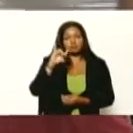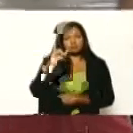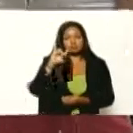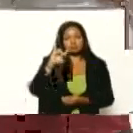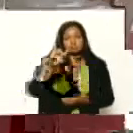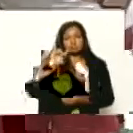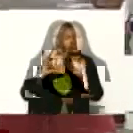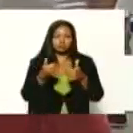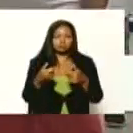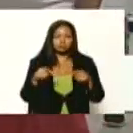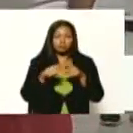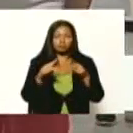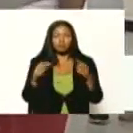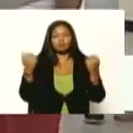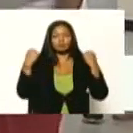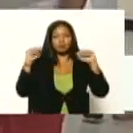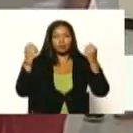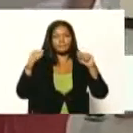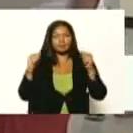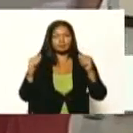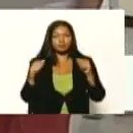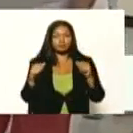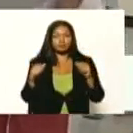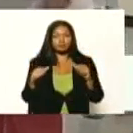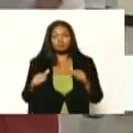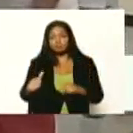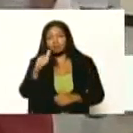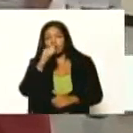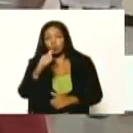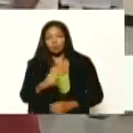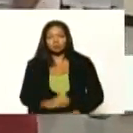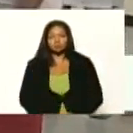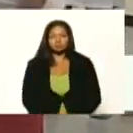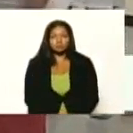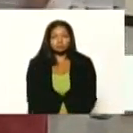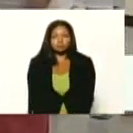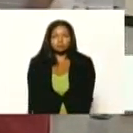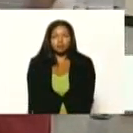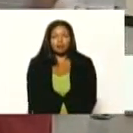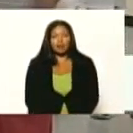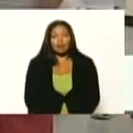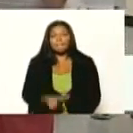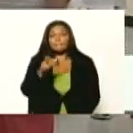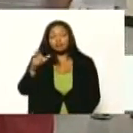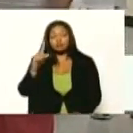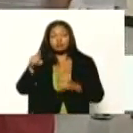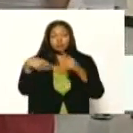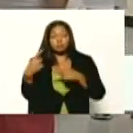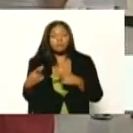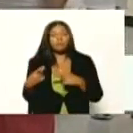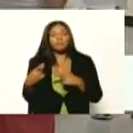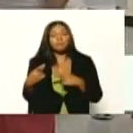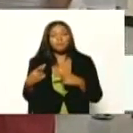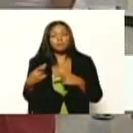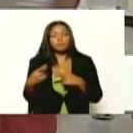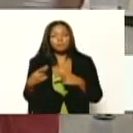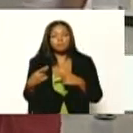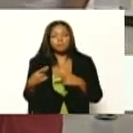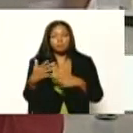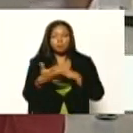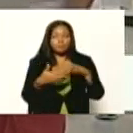el inicio de la terapia de ozonoterapia para aquellos pacientes post-COVID que con secuelas graves en el